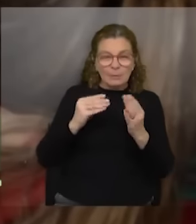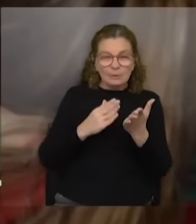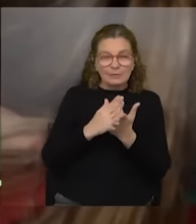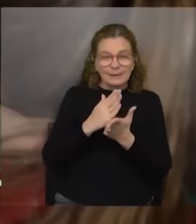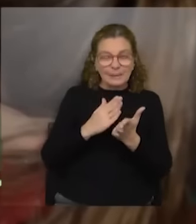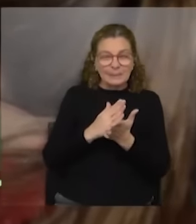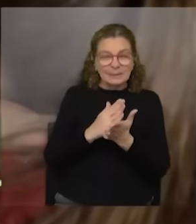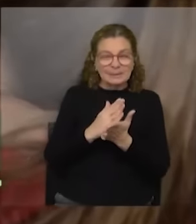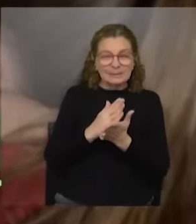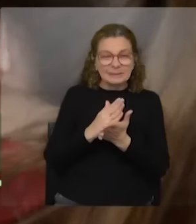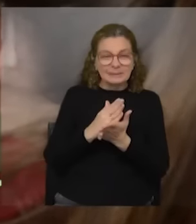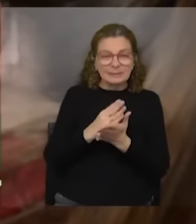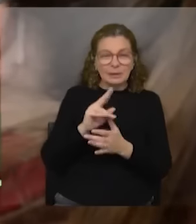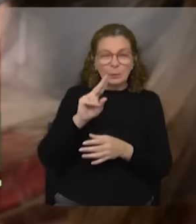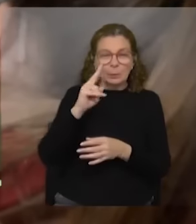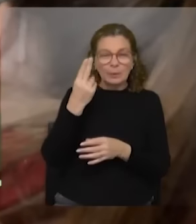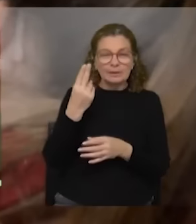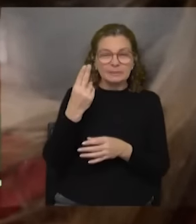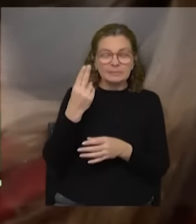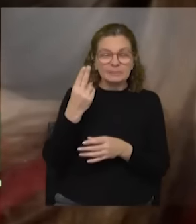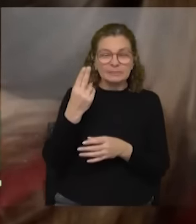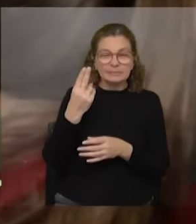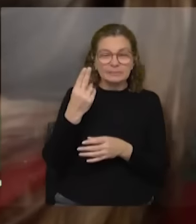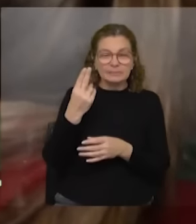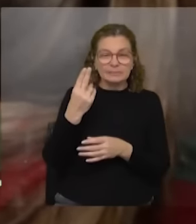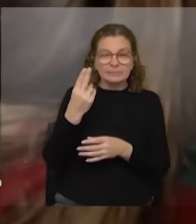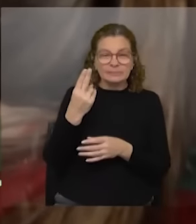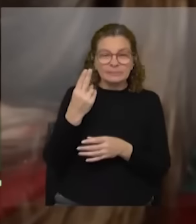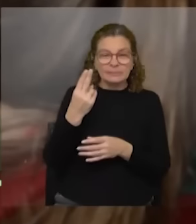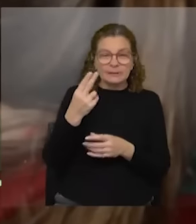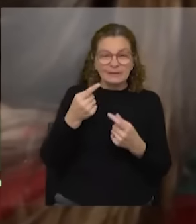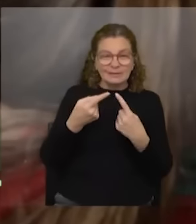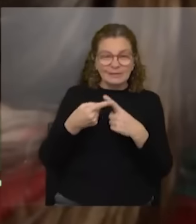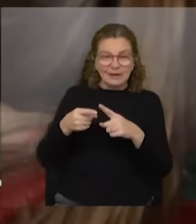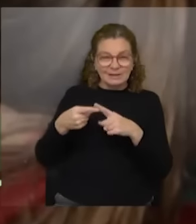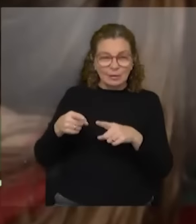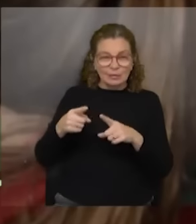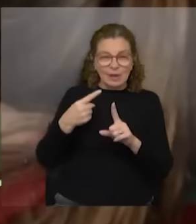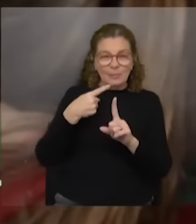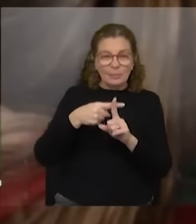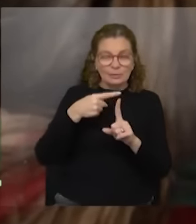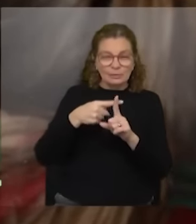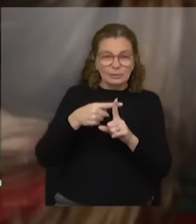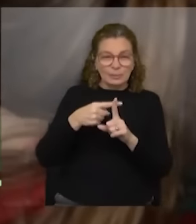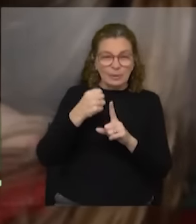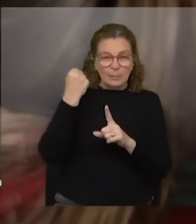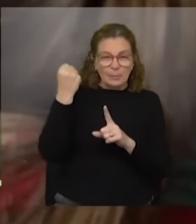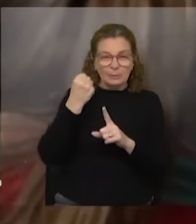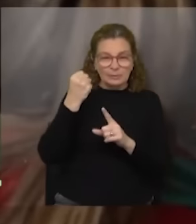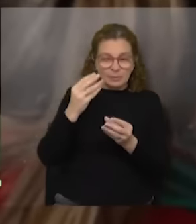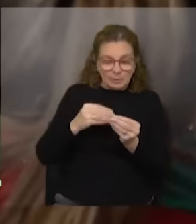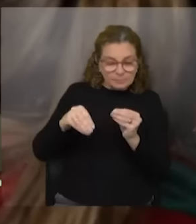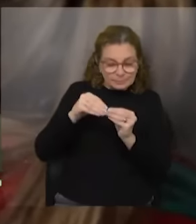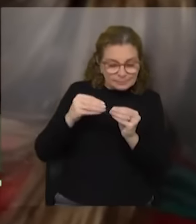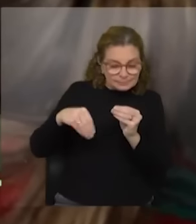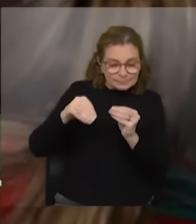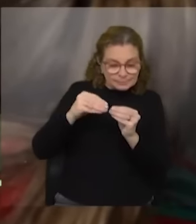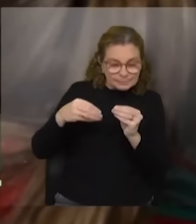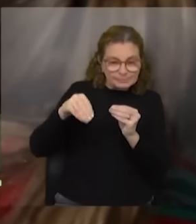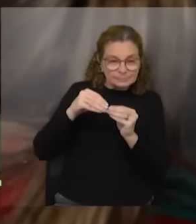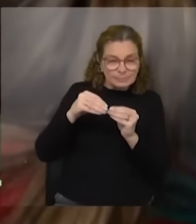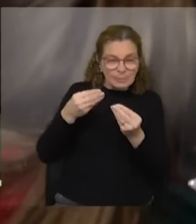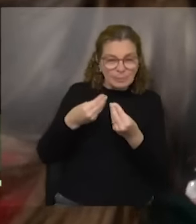de que el Uruguay es las cosas positivas de Uruguay son fruto de una acumulación positiva